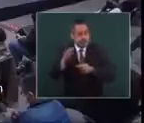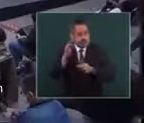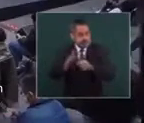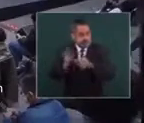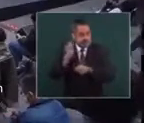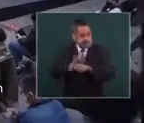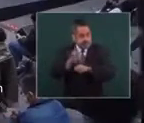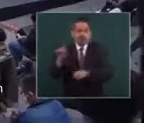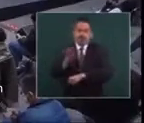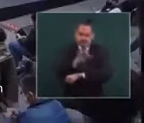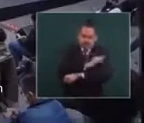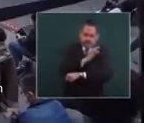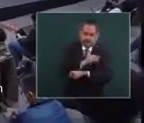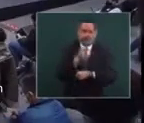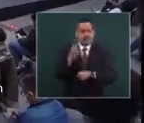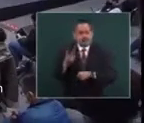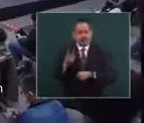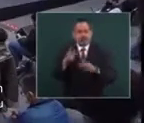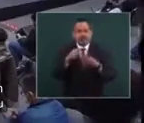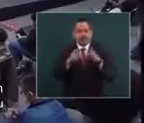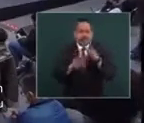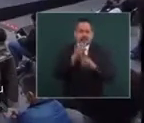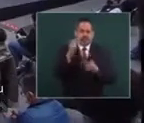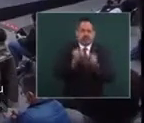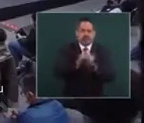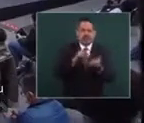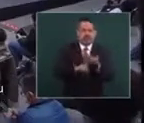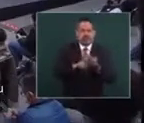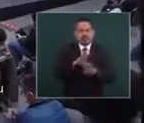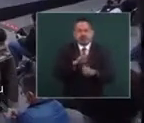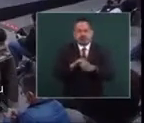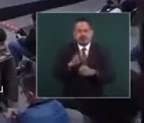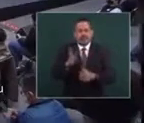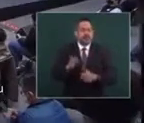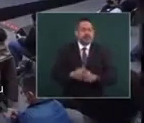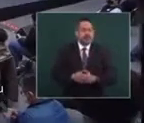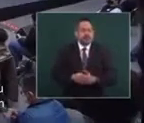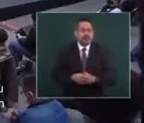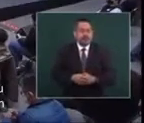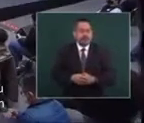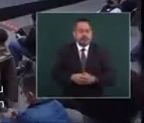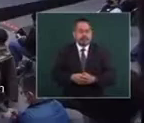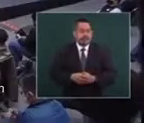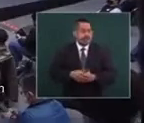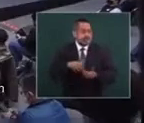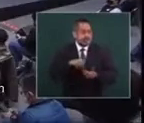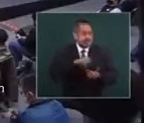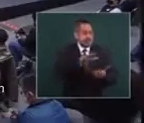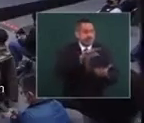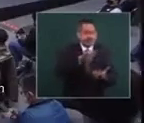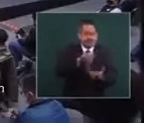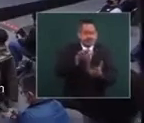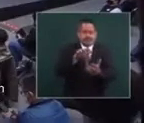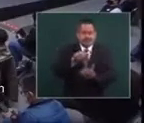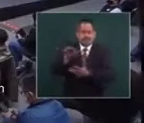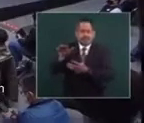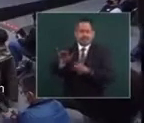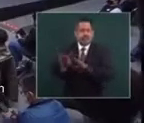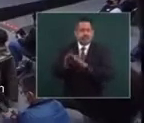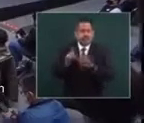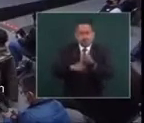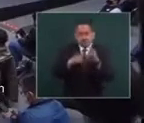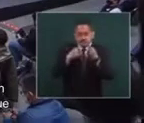vacunación, las personas completarán su esquema de vacunación. La distribución estatal de